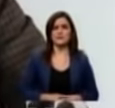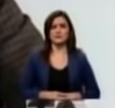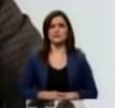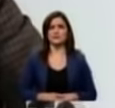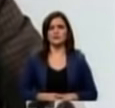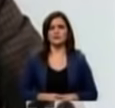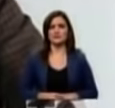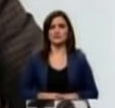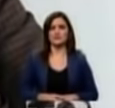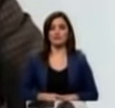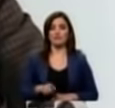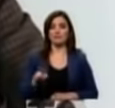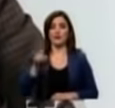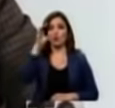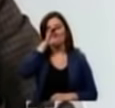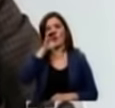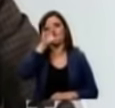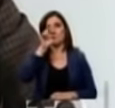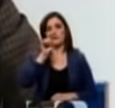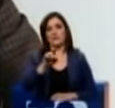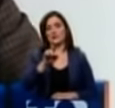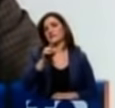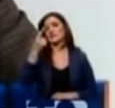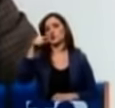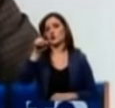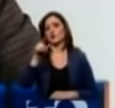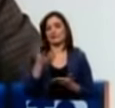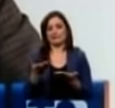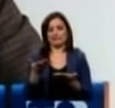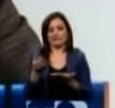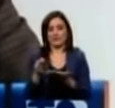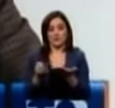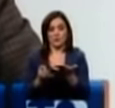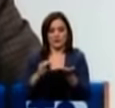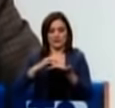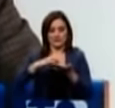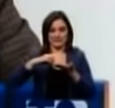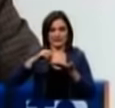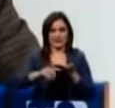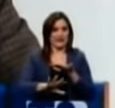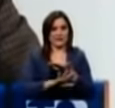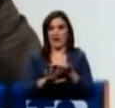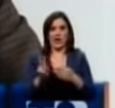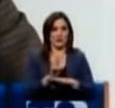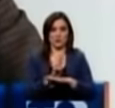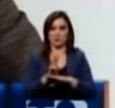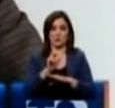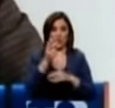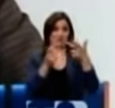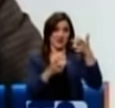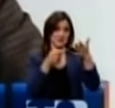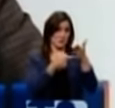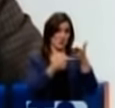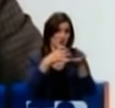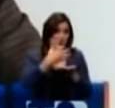contrapartida, tiene que encontrar 3.000 millones en gastos que tienen que ser eliminados, porque de lo contrario, lo